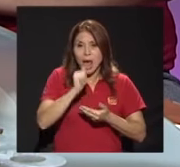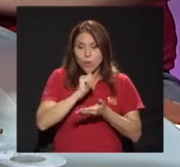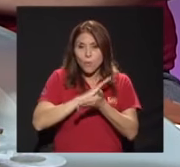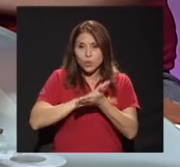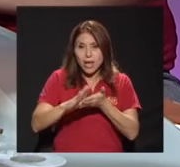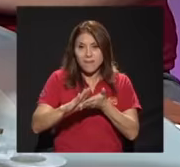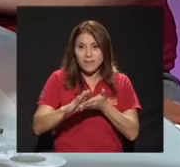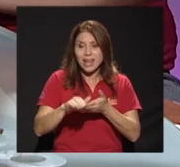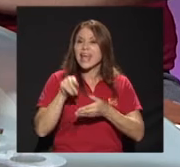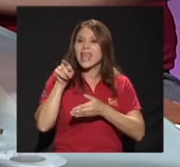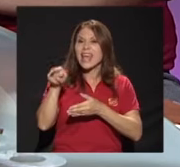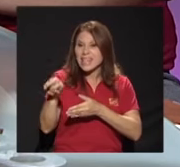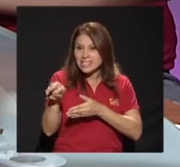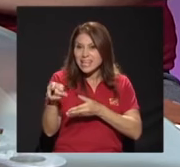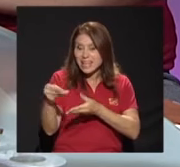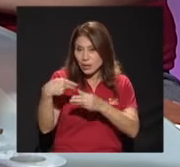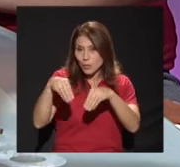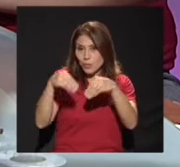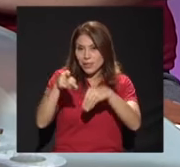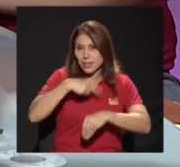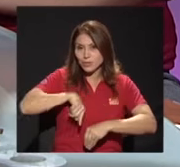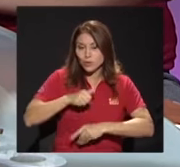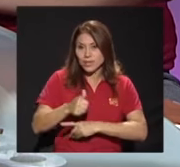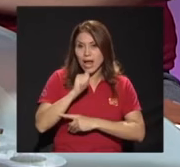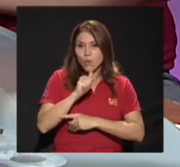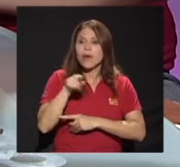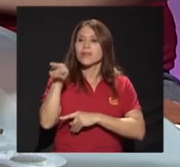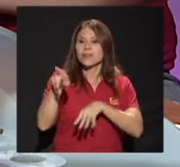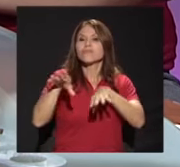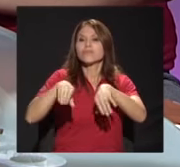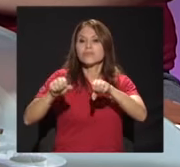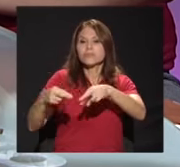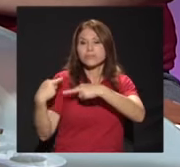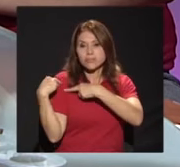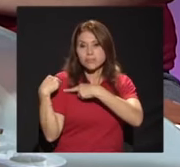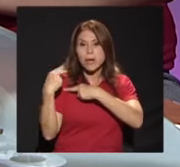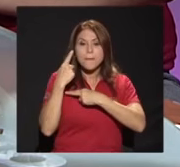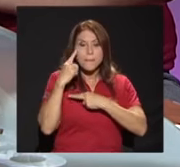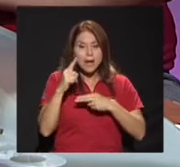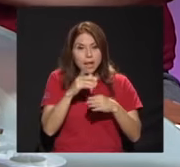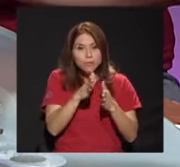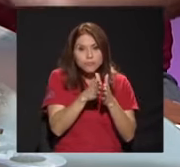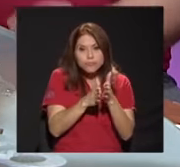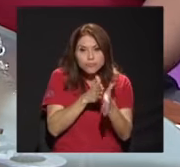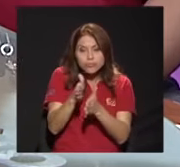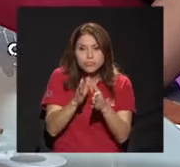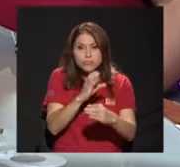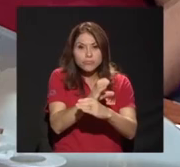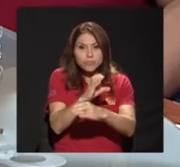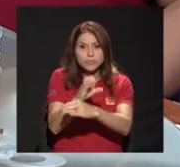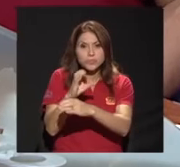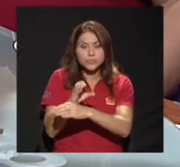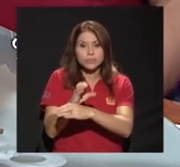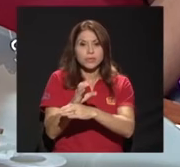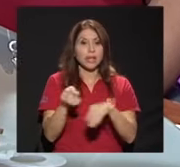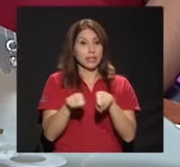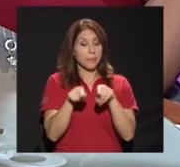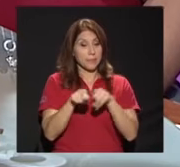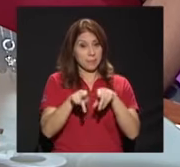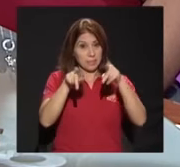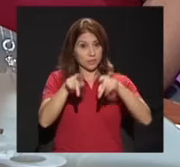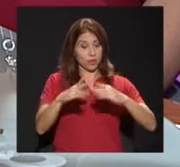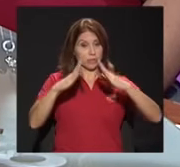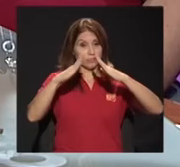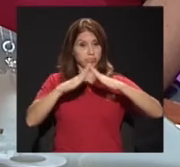¿verdad? Pues desde la casa, ya como más recomendaciones propias, pues tener un uso responsable del